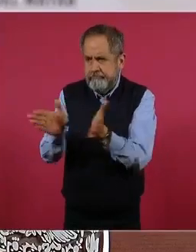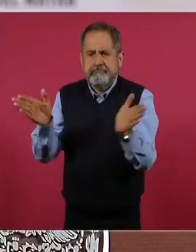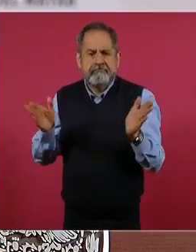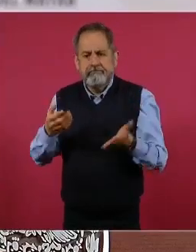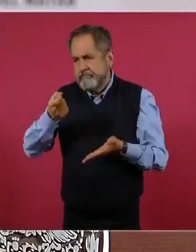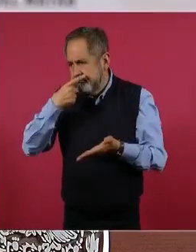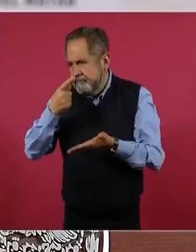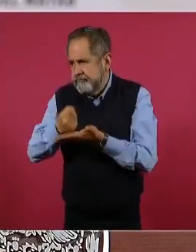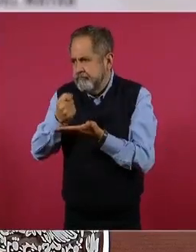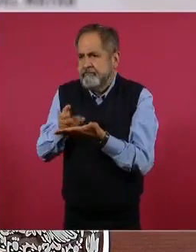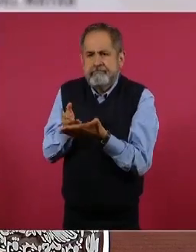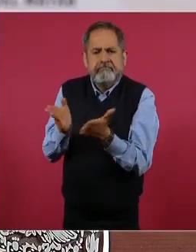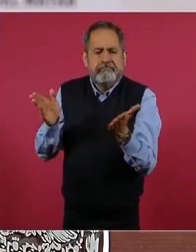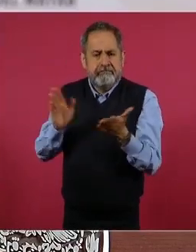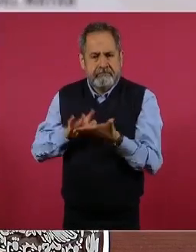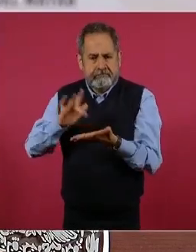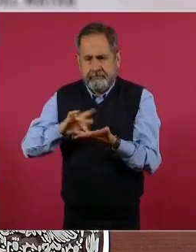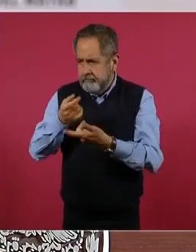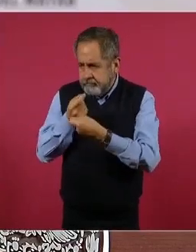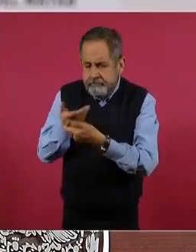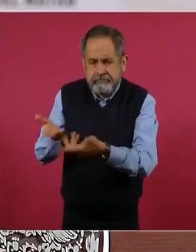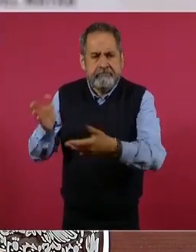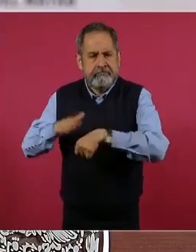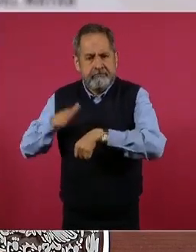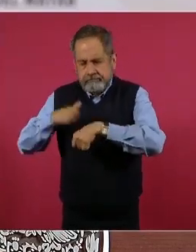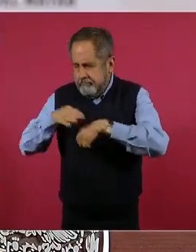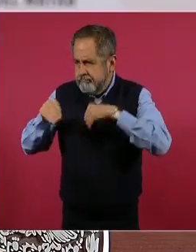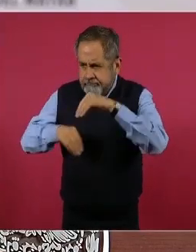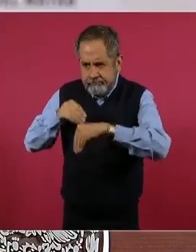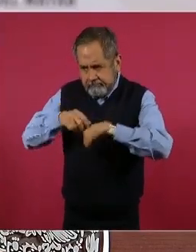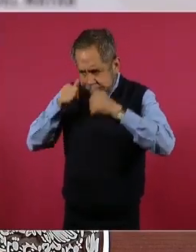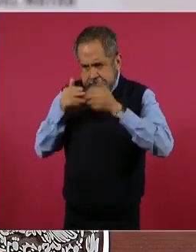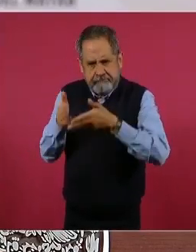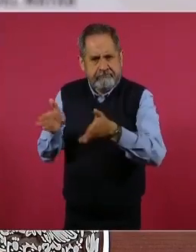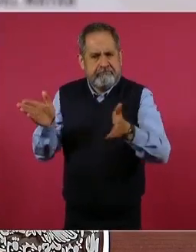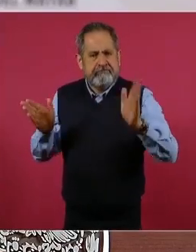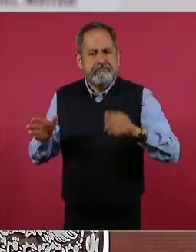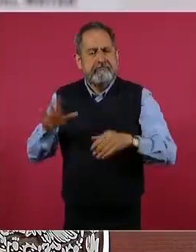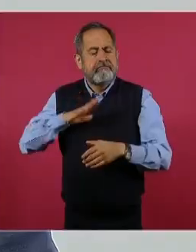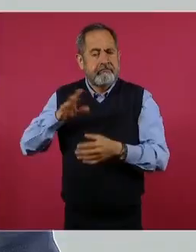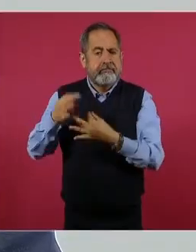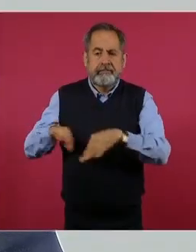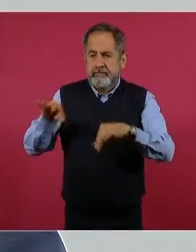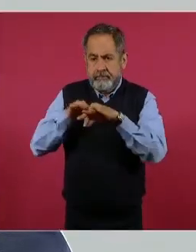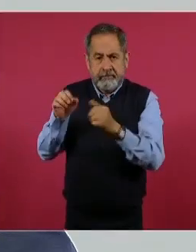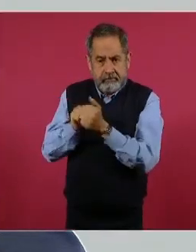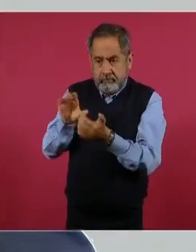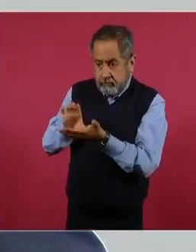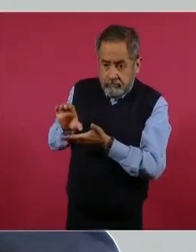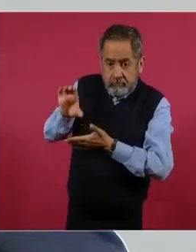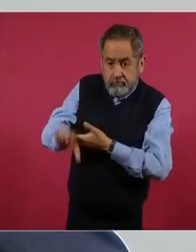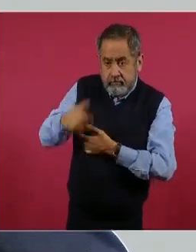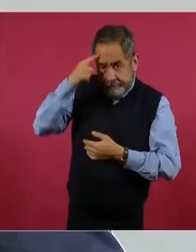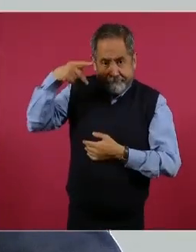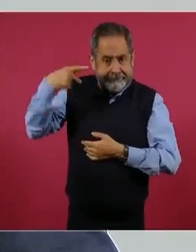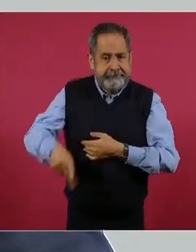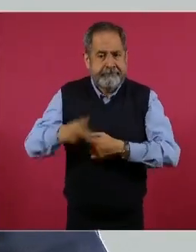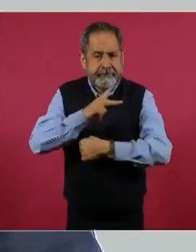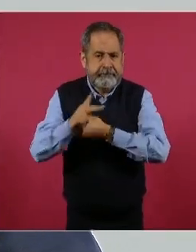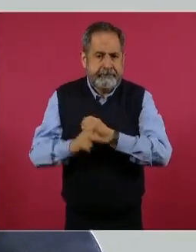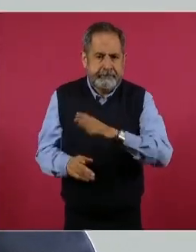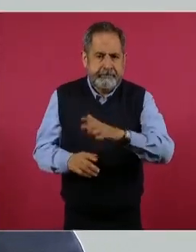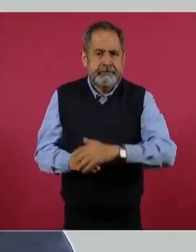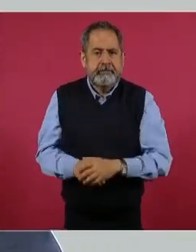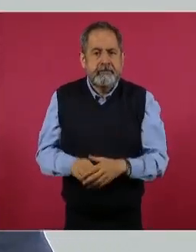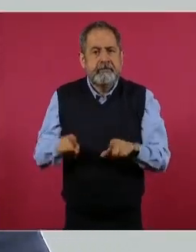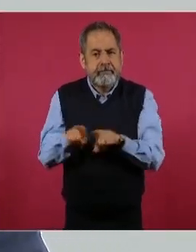más medicamentos, más establecimientos y clínicas y, por supuesto, más inversión para nuestro país. Así como